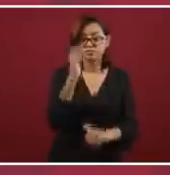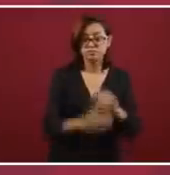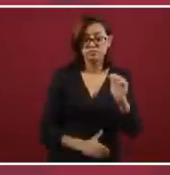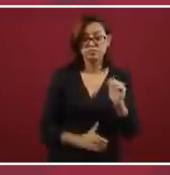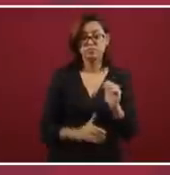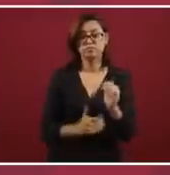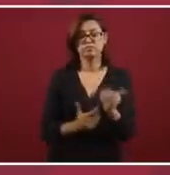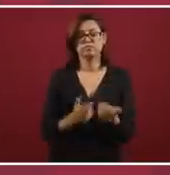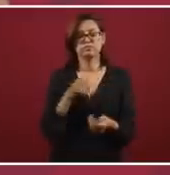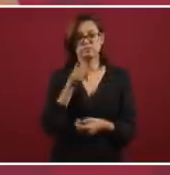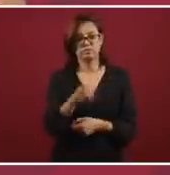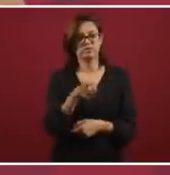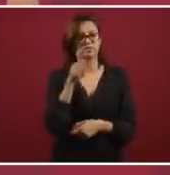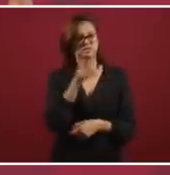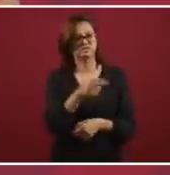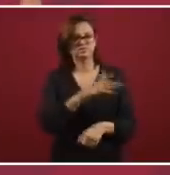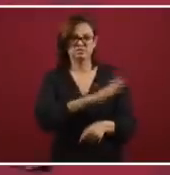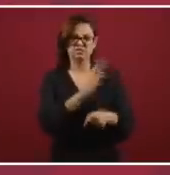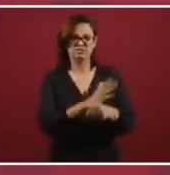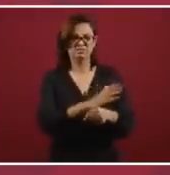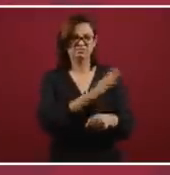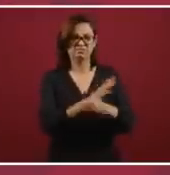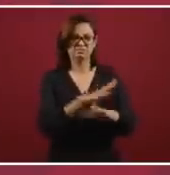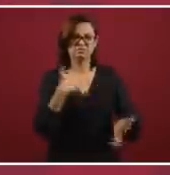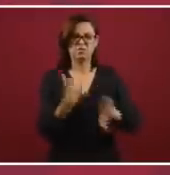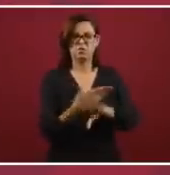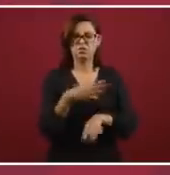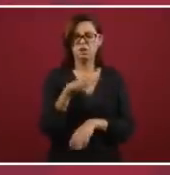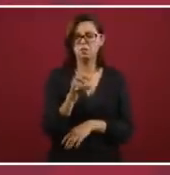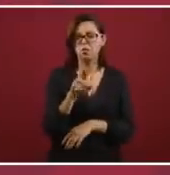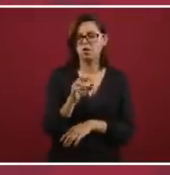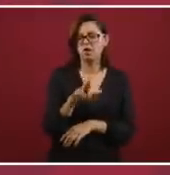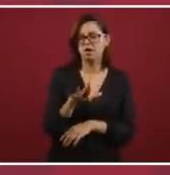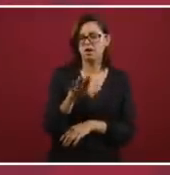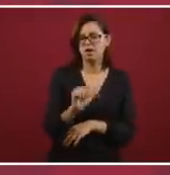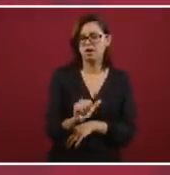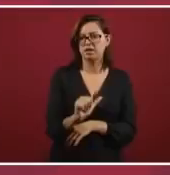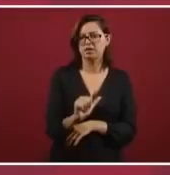que estaba pidiendo que se castigara a Moreira,